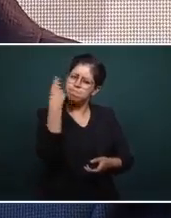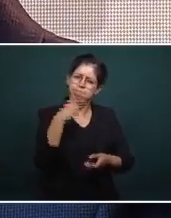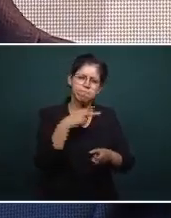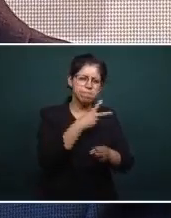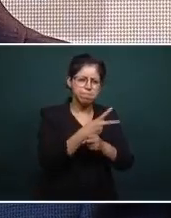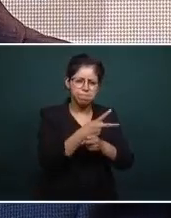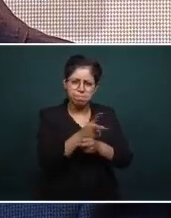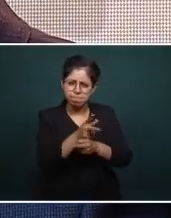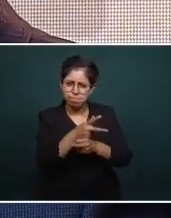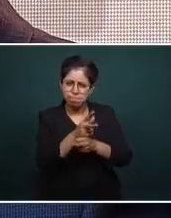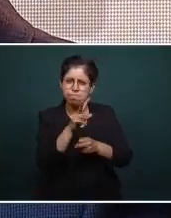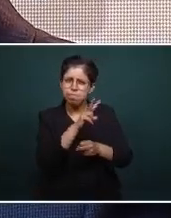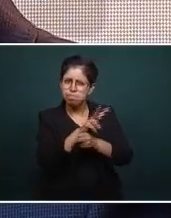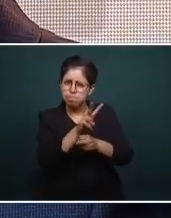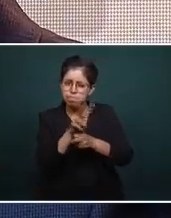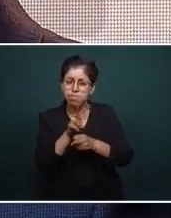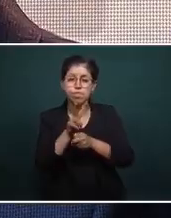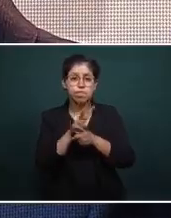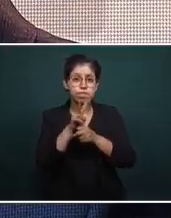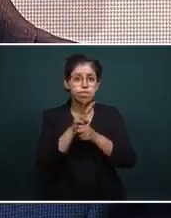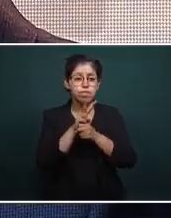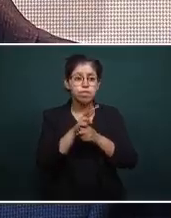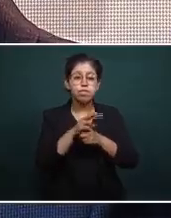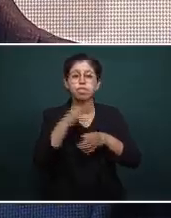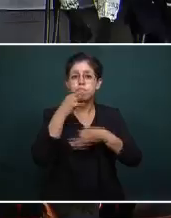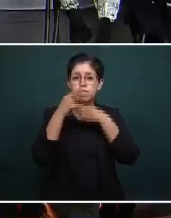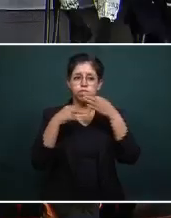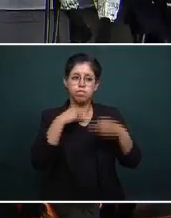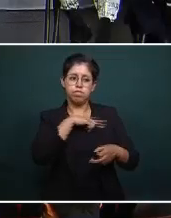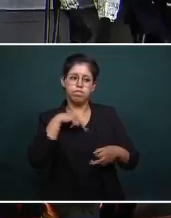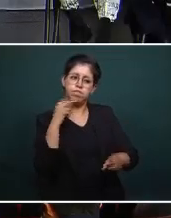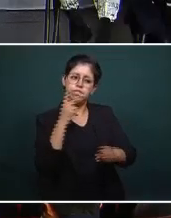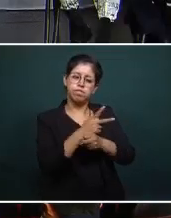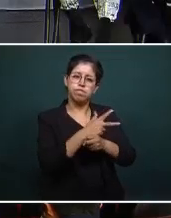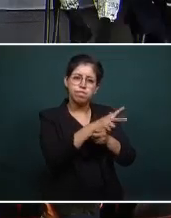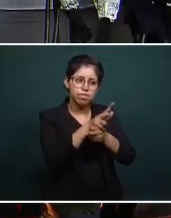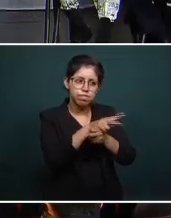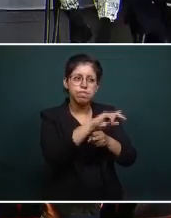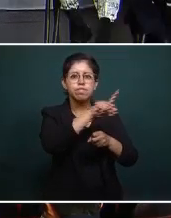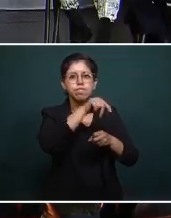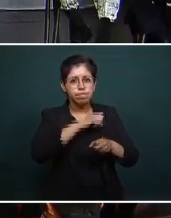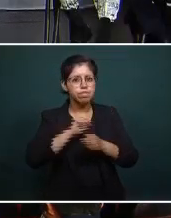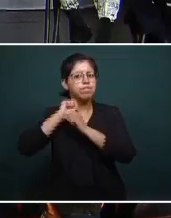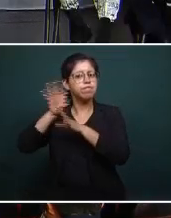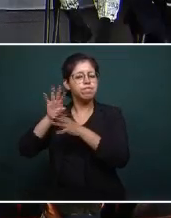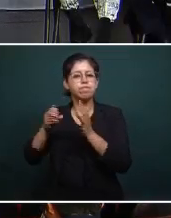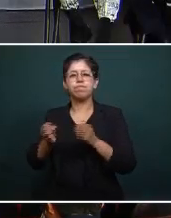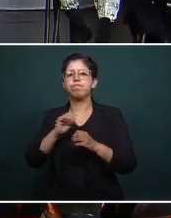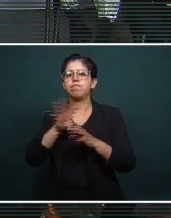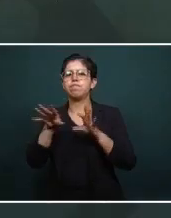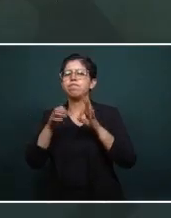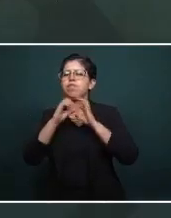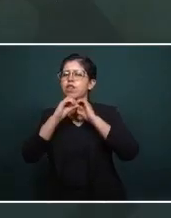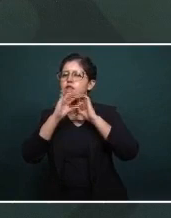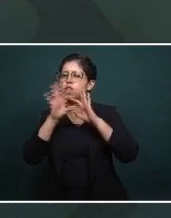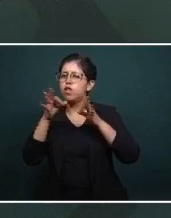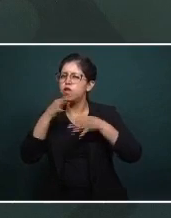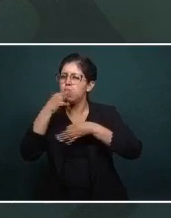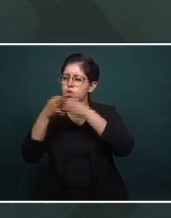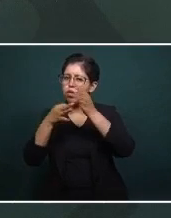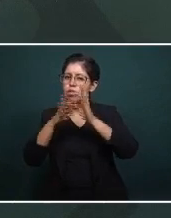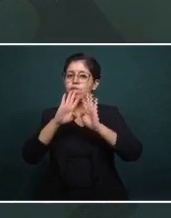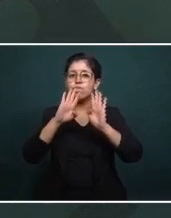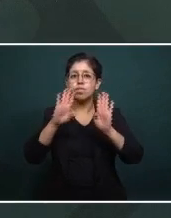y publicando los resultados en cilindros de gas, se ha notado una baja muy significativa. Andábamos cerca del